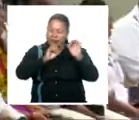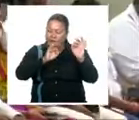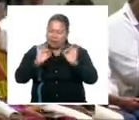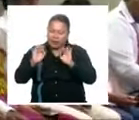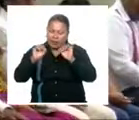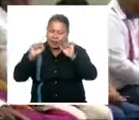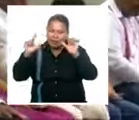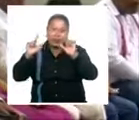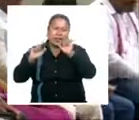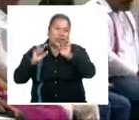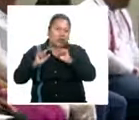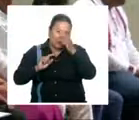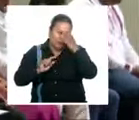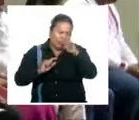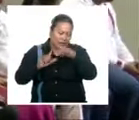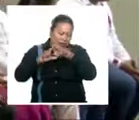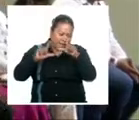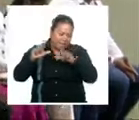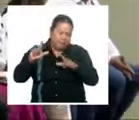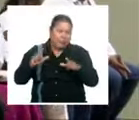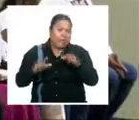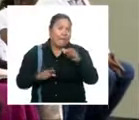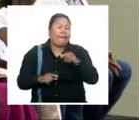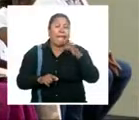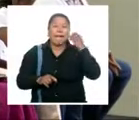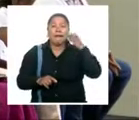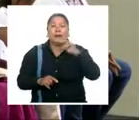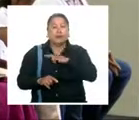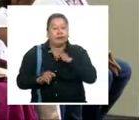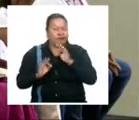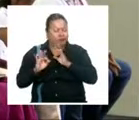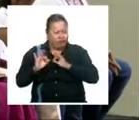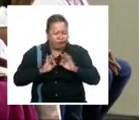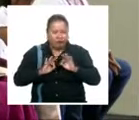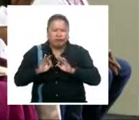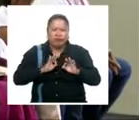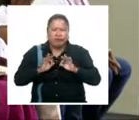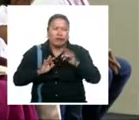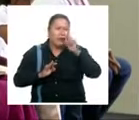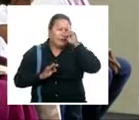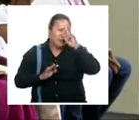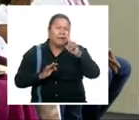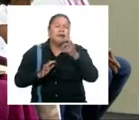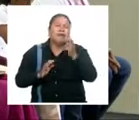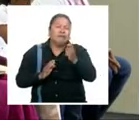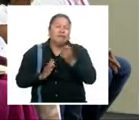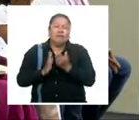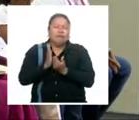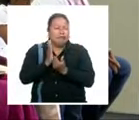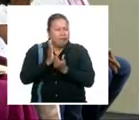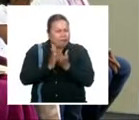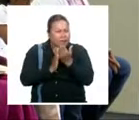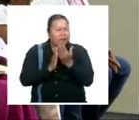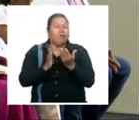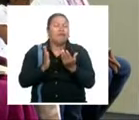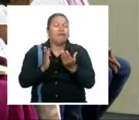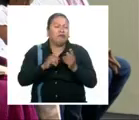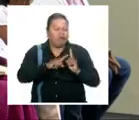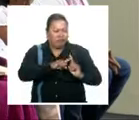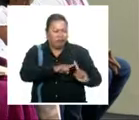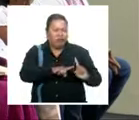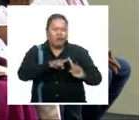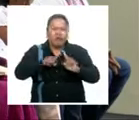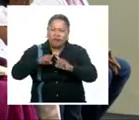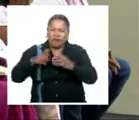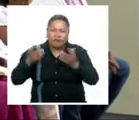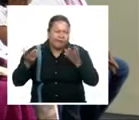En este contexto, en Oaxaca estamos trabajando para incrementar y diversificar la